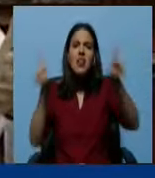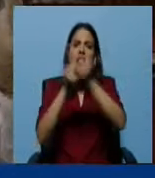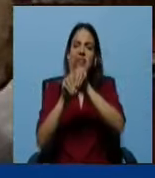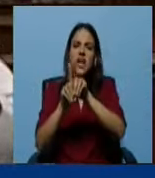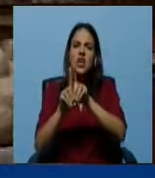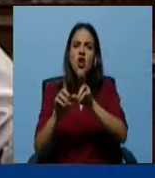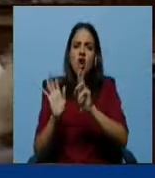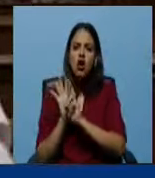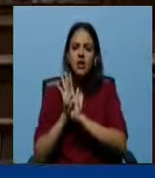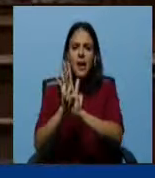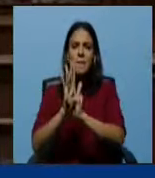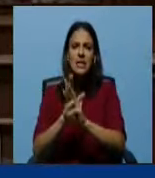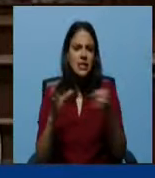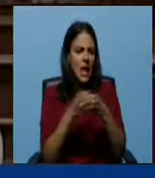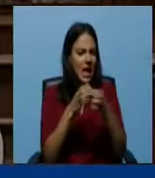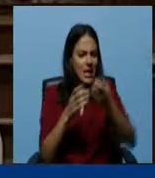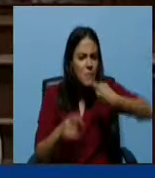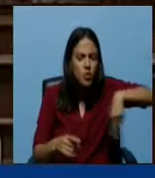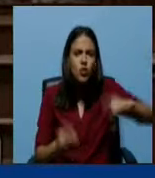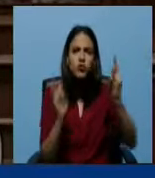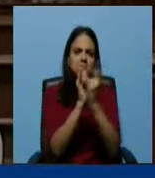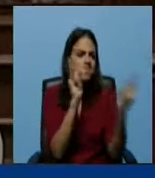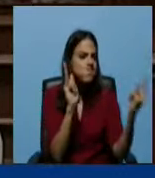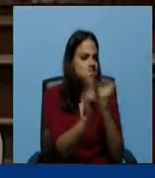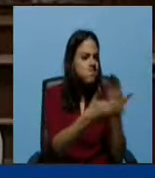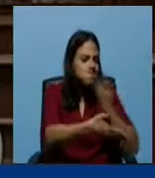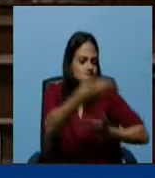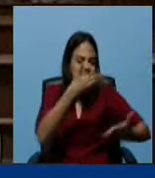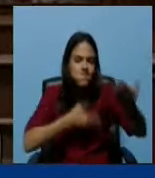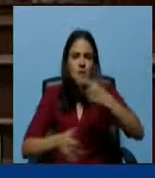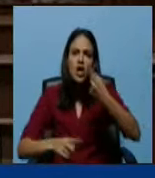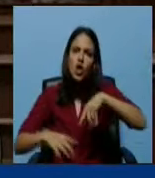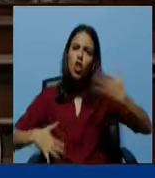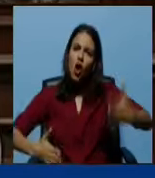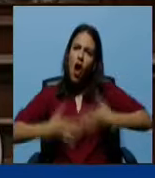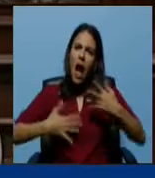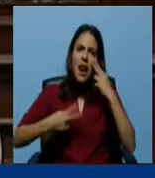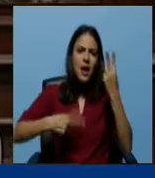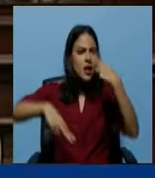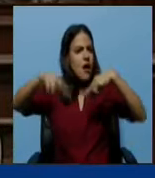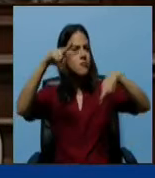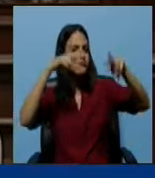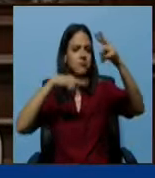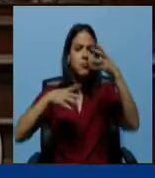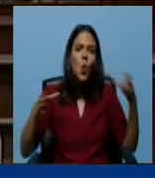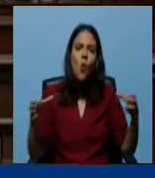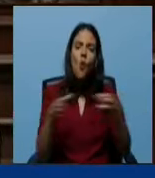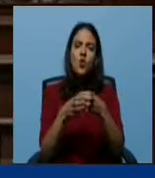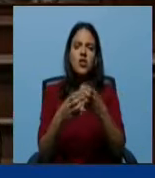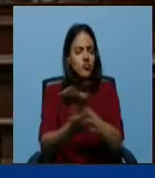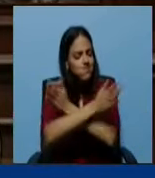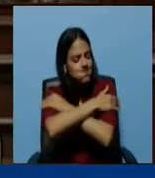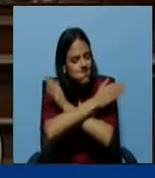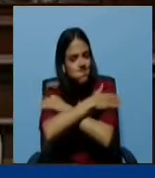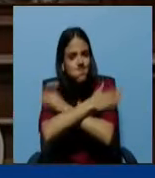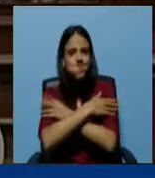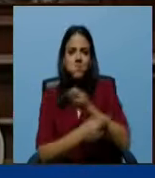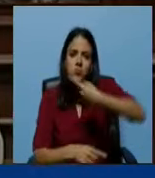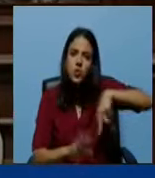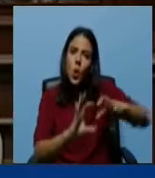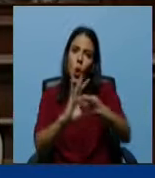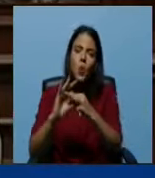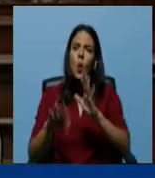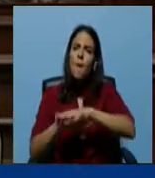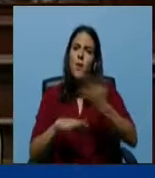compatriotas, camaradas que amamos y que me da una gran alegría verlos y abrazarlos.